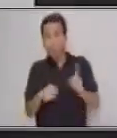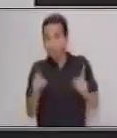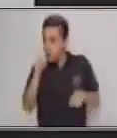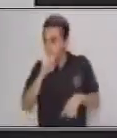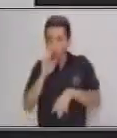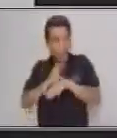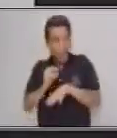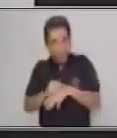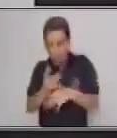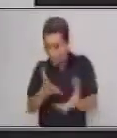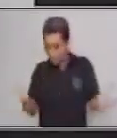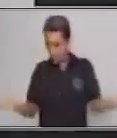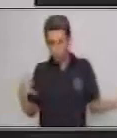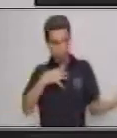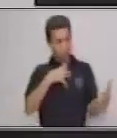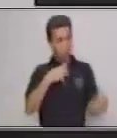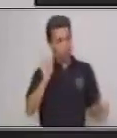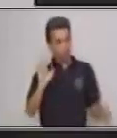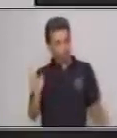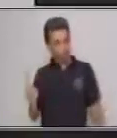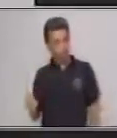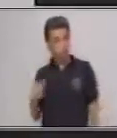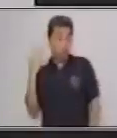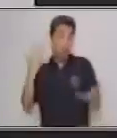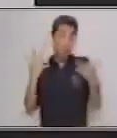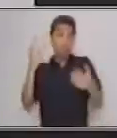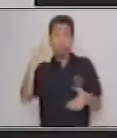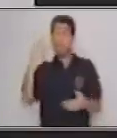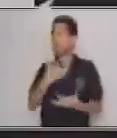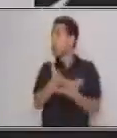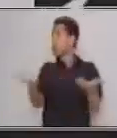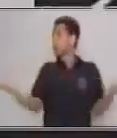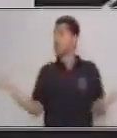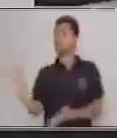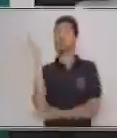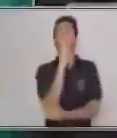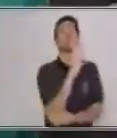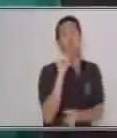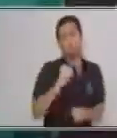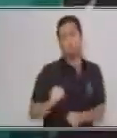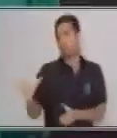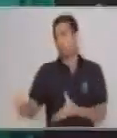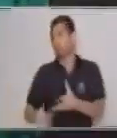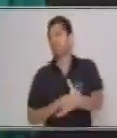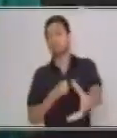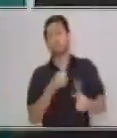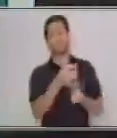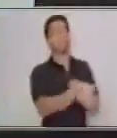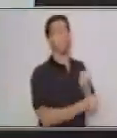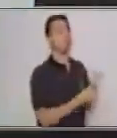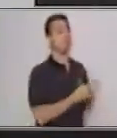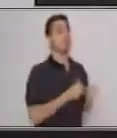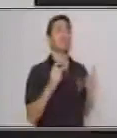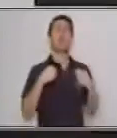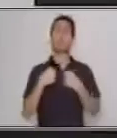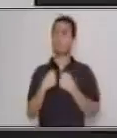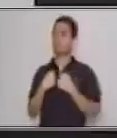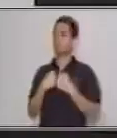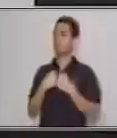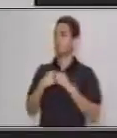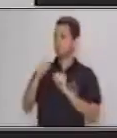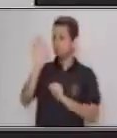nadie. Quizás se le ocurrió que esas flores no le pertenecían. Naturalmente me puse a investigar. Le